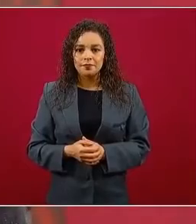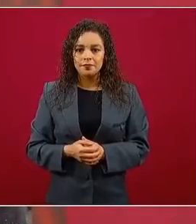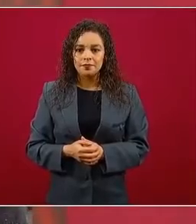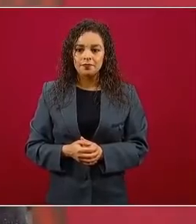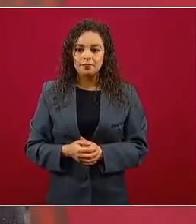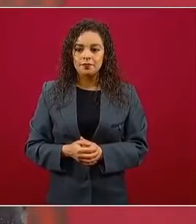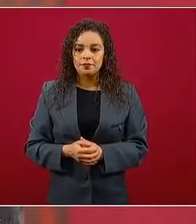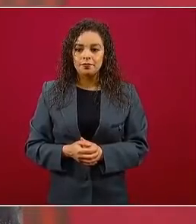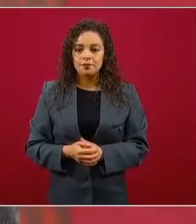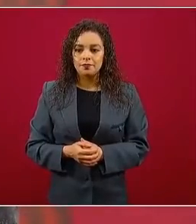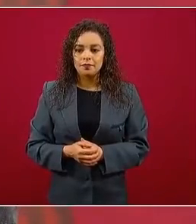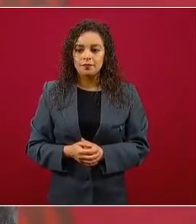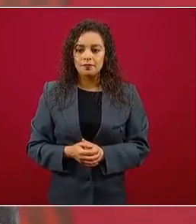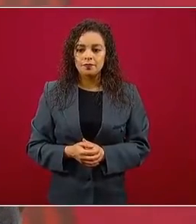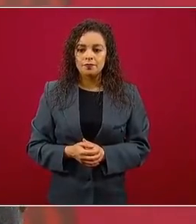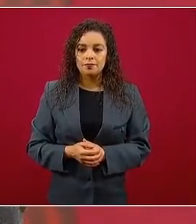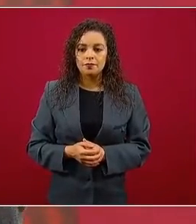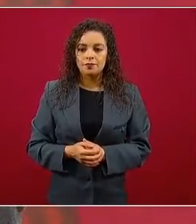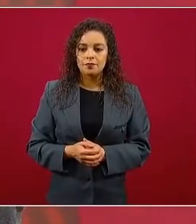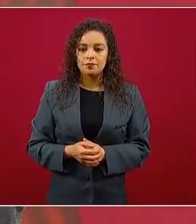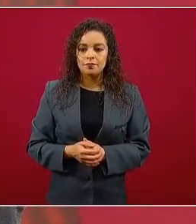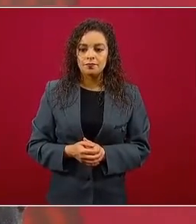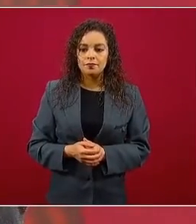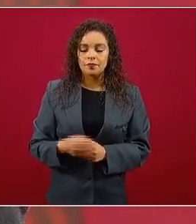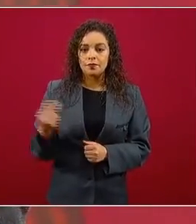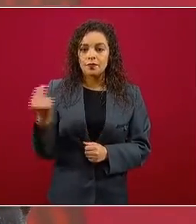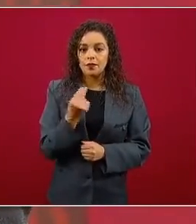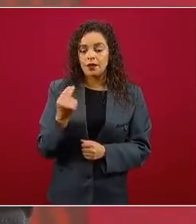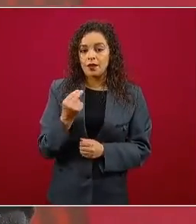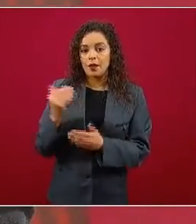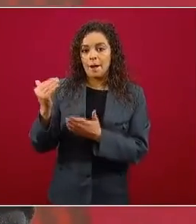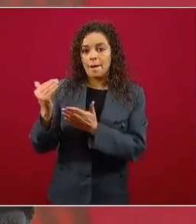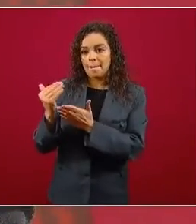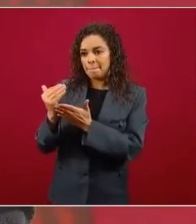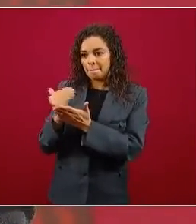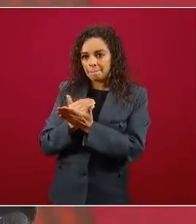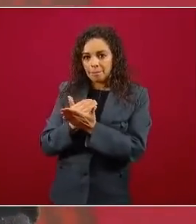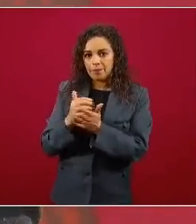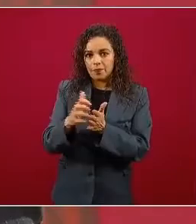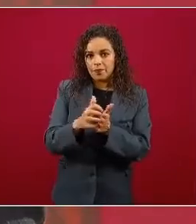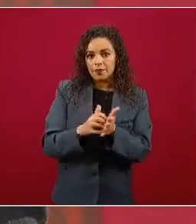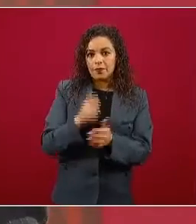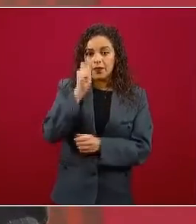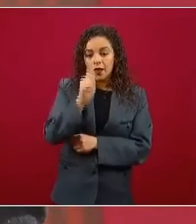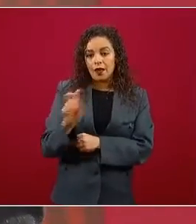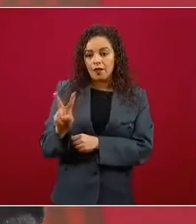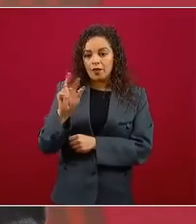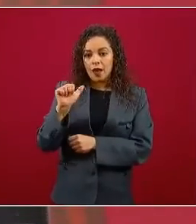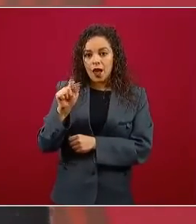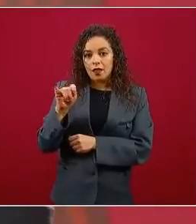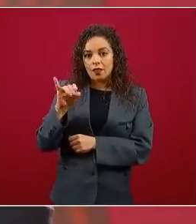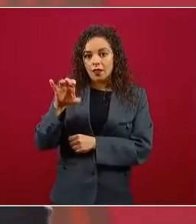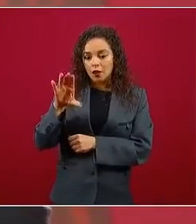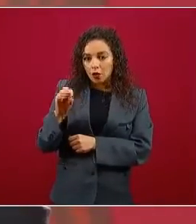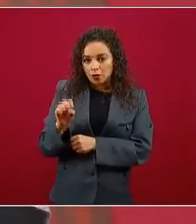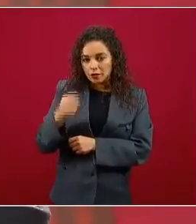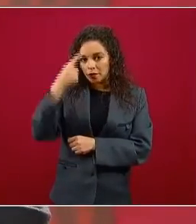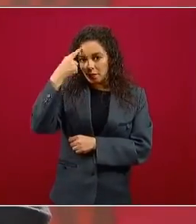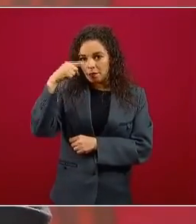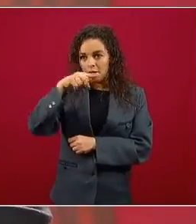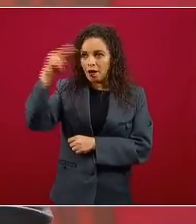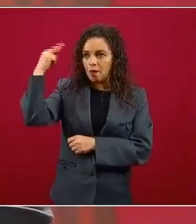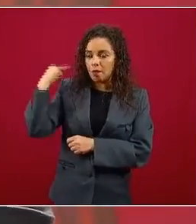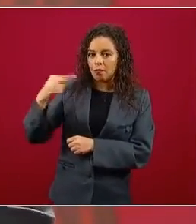que se reduzca la partida de viáticos, la partida de publicidad,